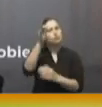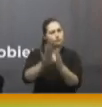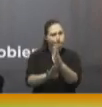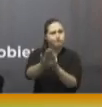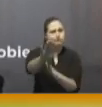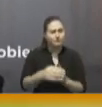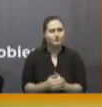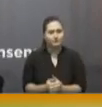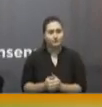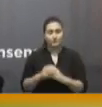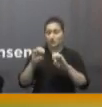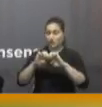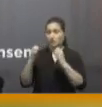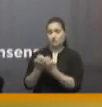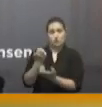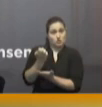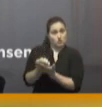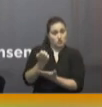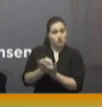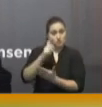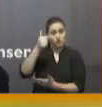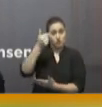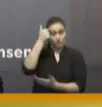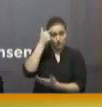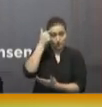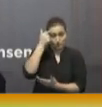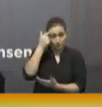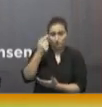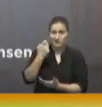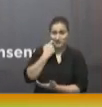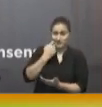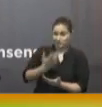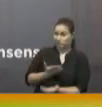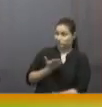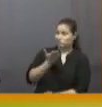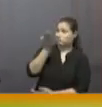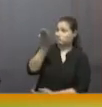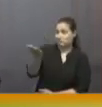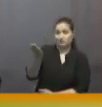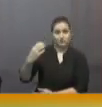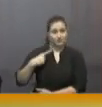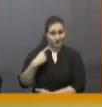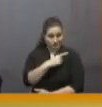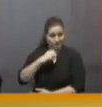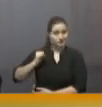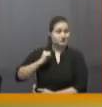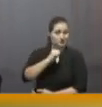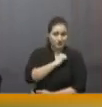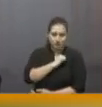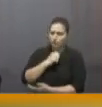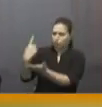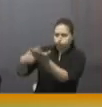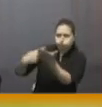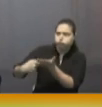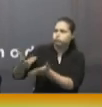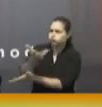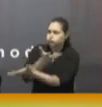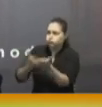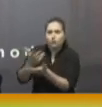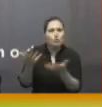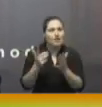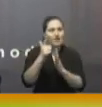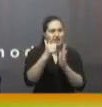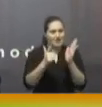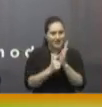políticos en el país pero ya en ese caso serían cosas a un poquito más largo plazo vamos a confiar en que el